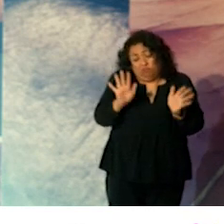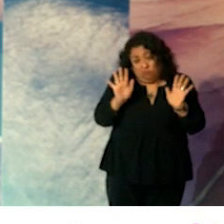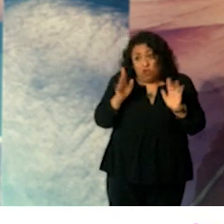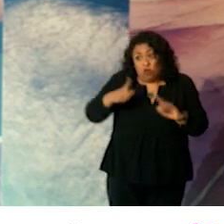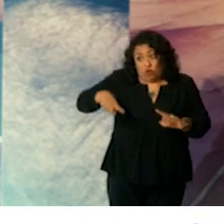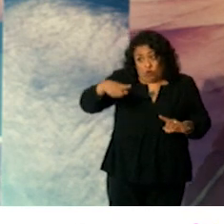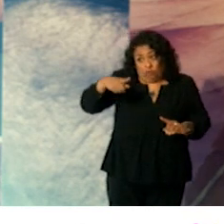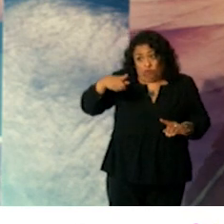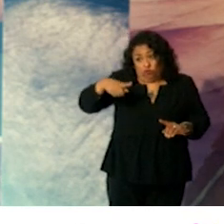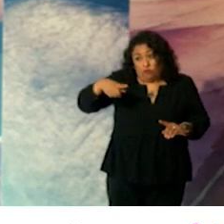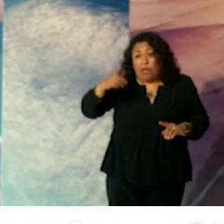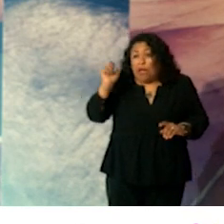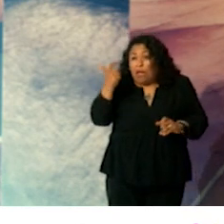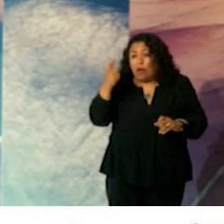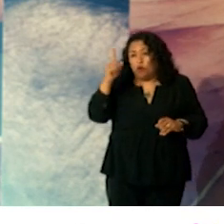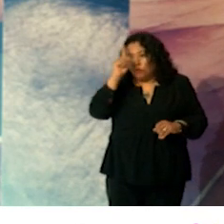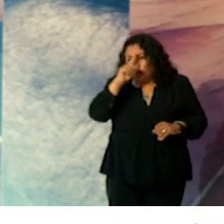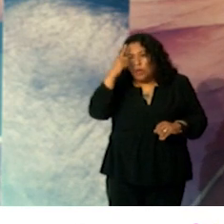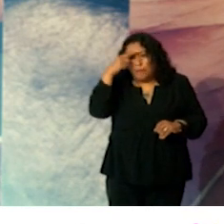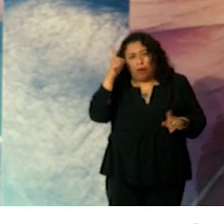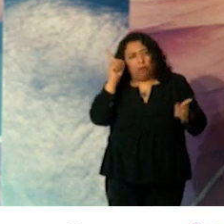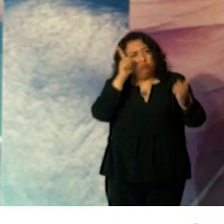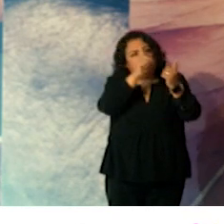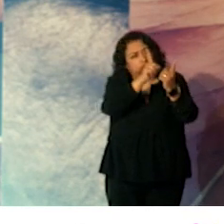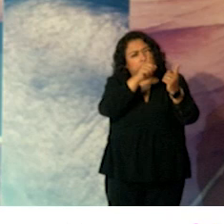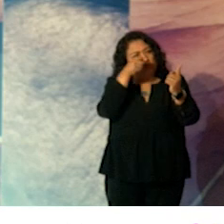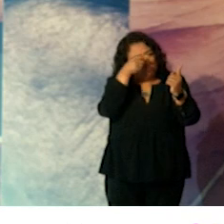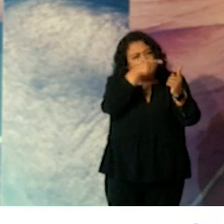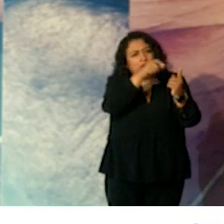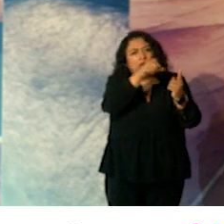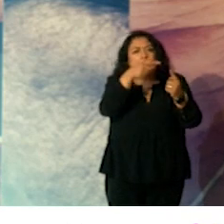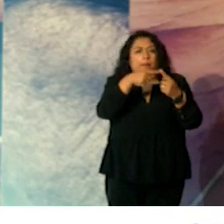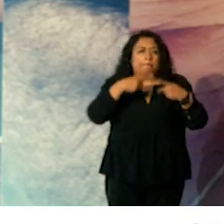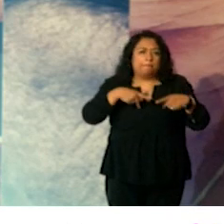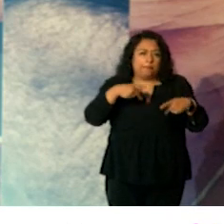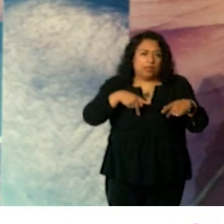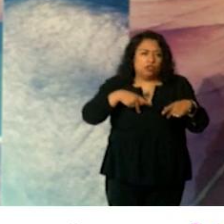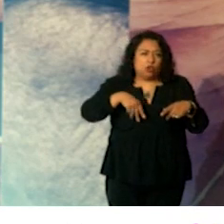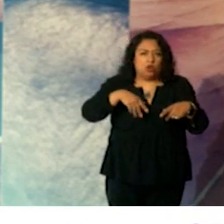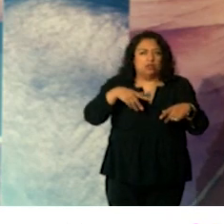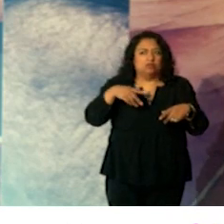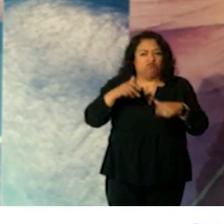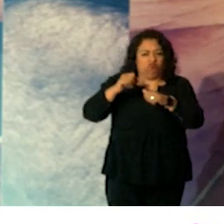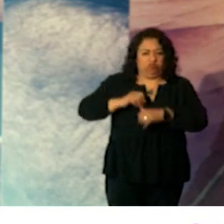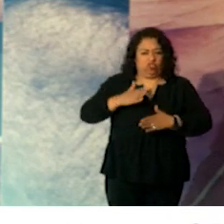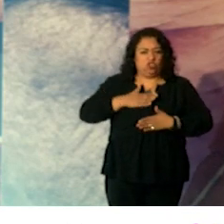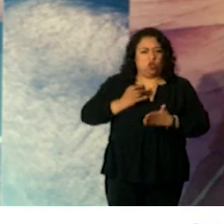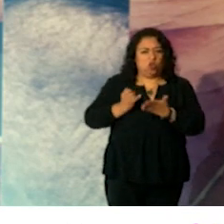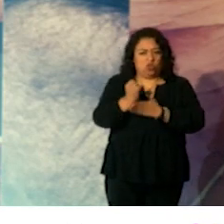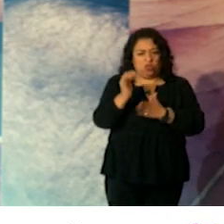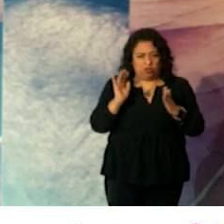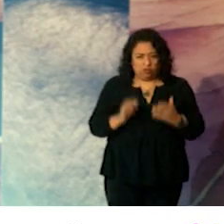sé si ustedes nos pueden dar como unos consejos para dirigirnos a personas tomadoras de decisiones.